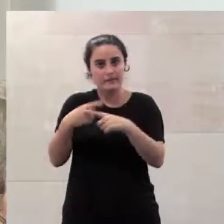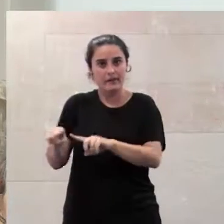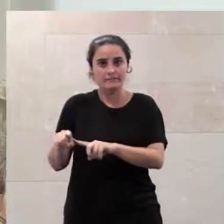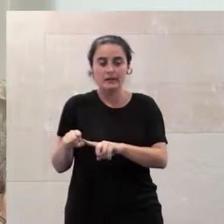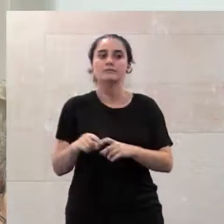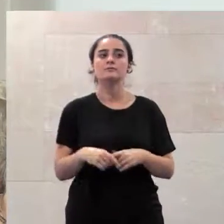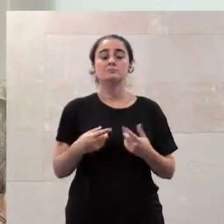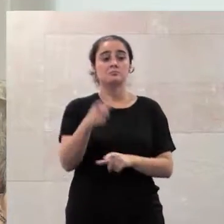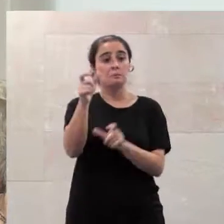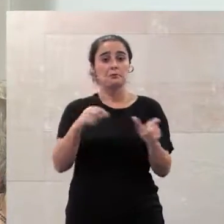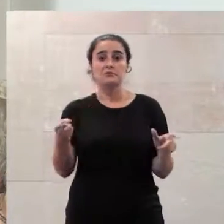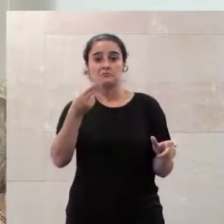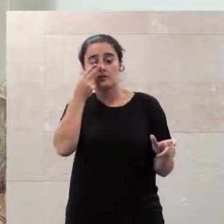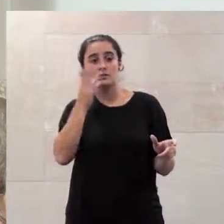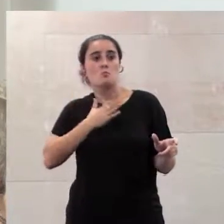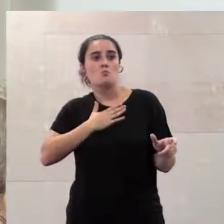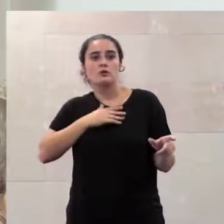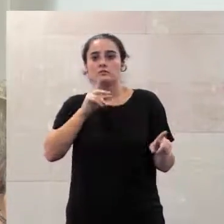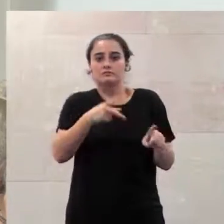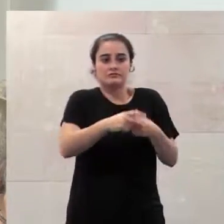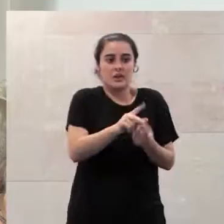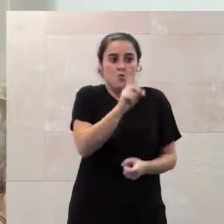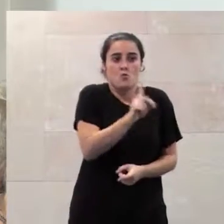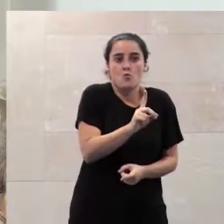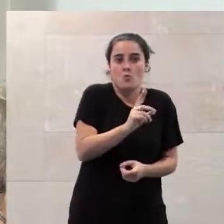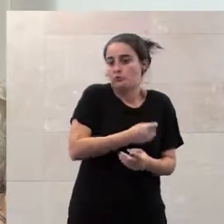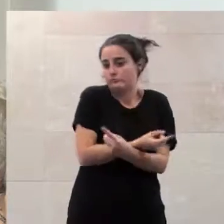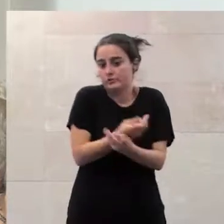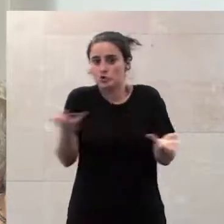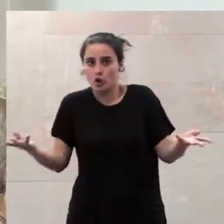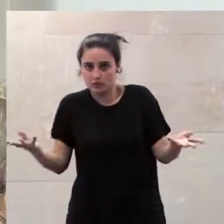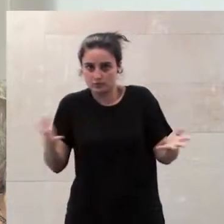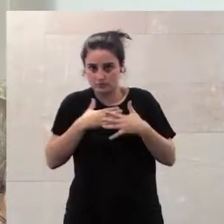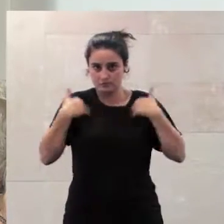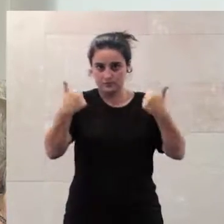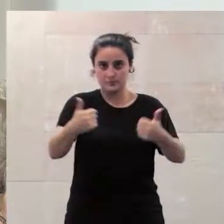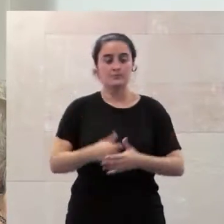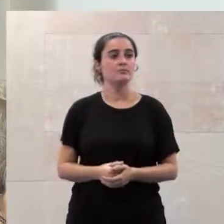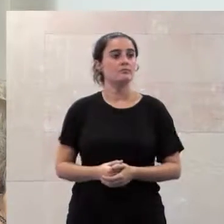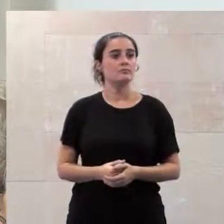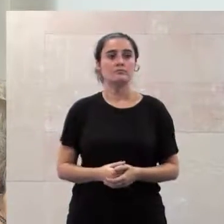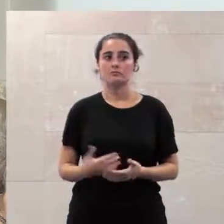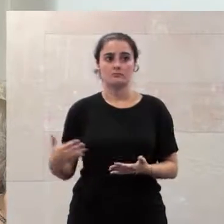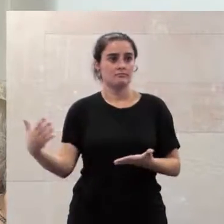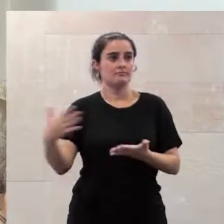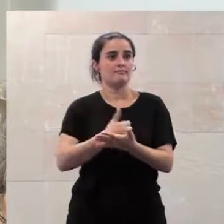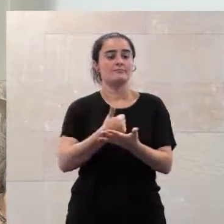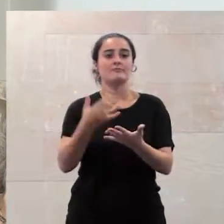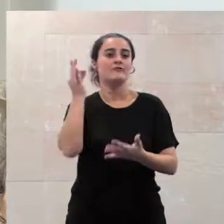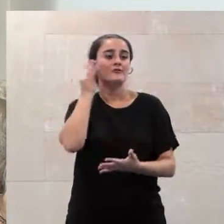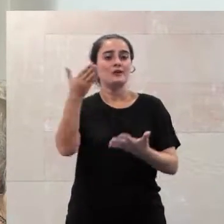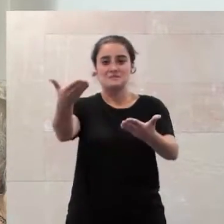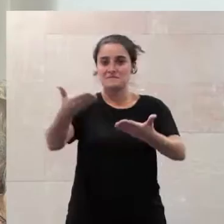personas interesadas pueden participar en un único taller, en varios talleres o en todos los talleres. Así que, bueno, estáis muy invitadas todas